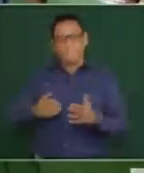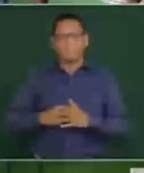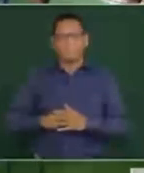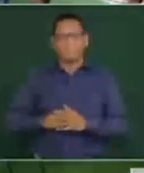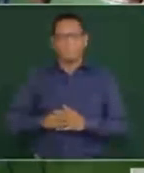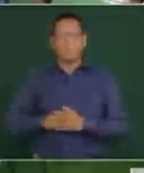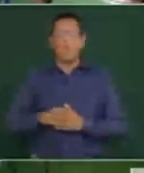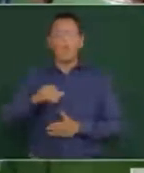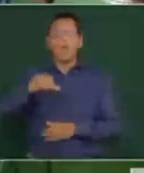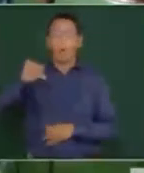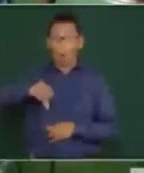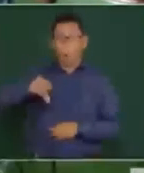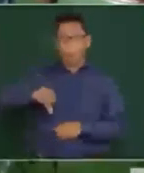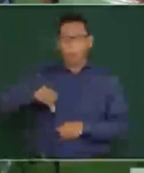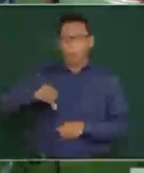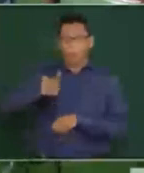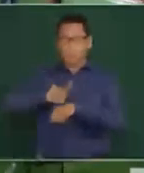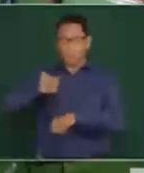Ah, hoy.